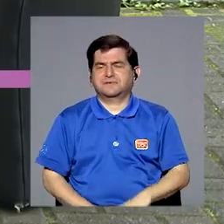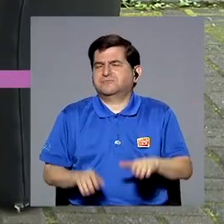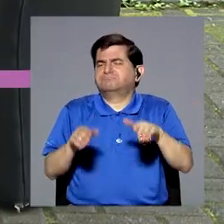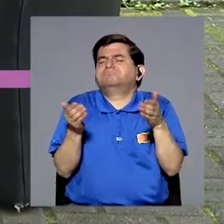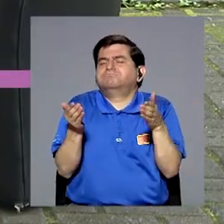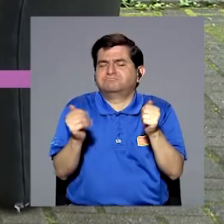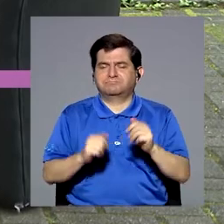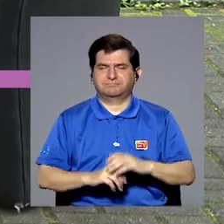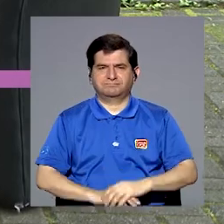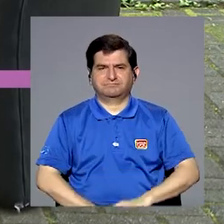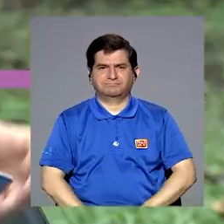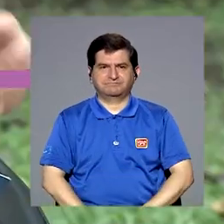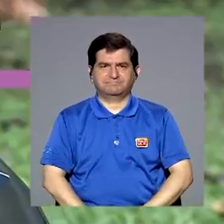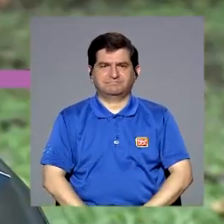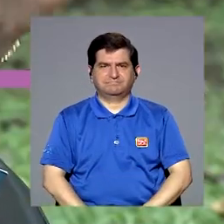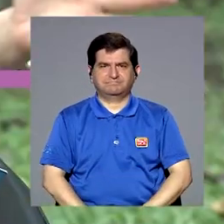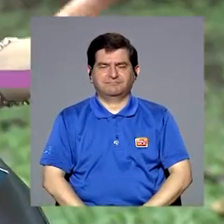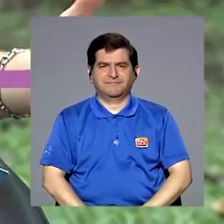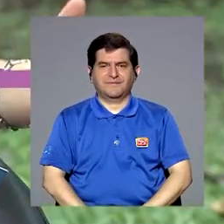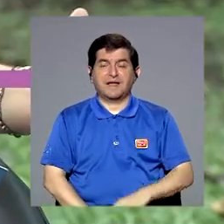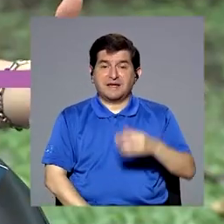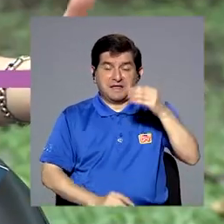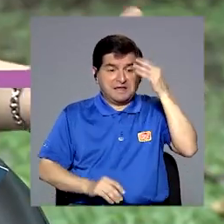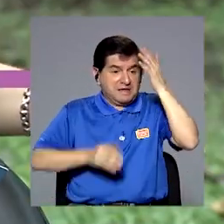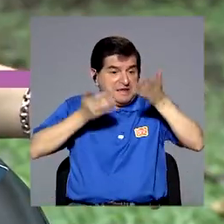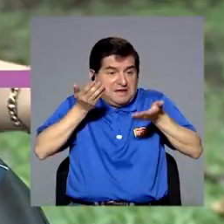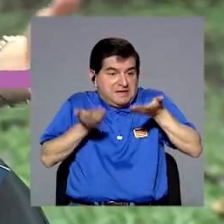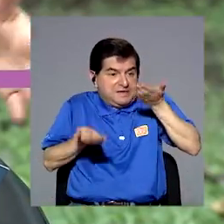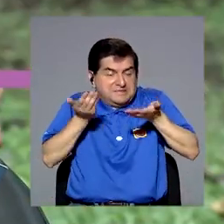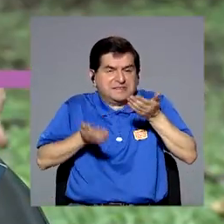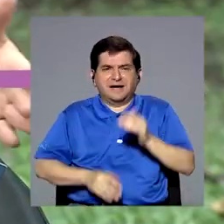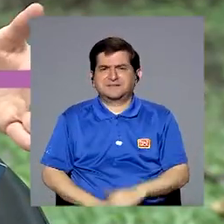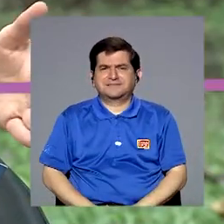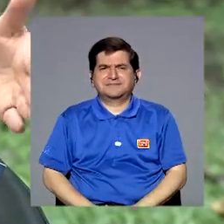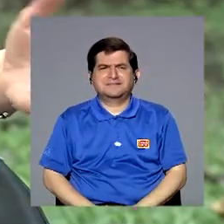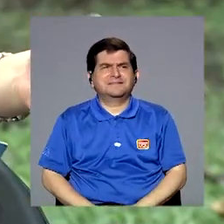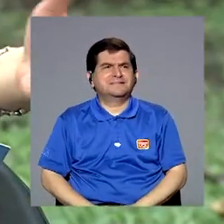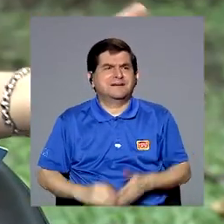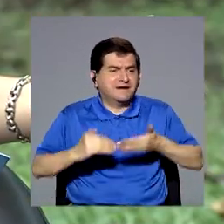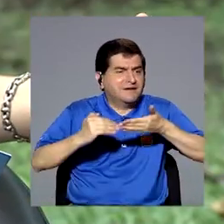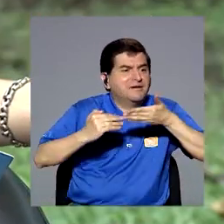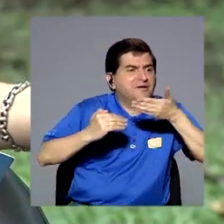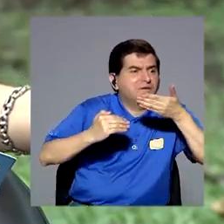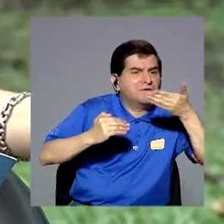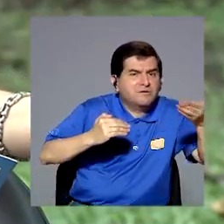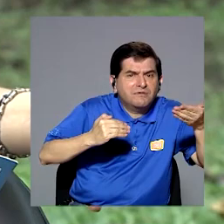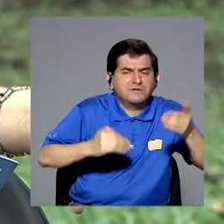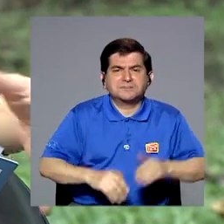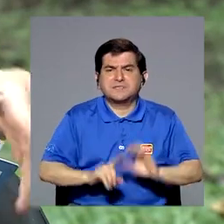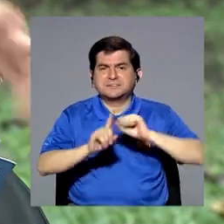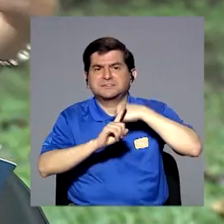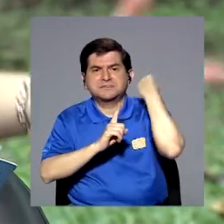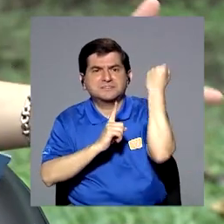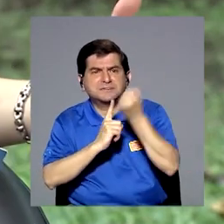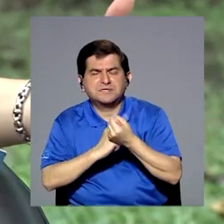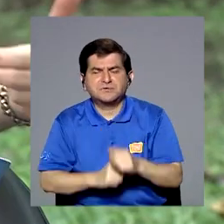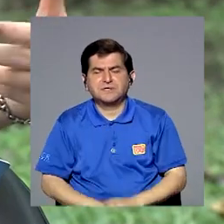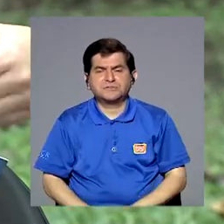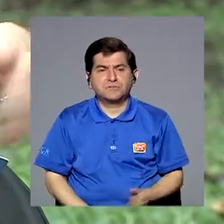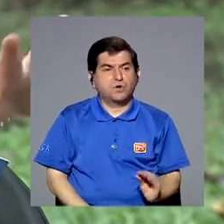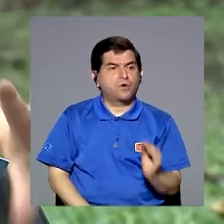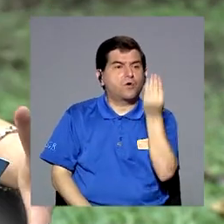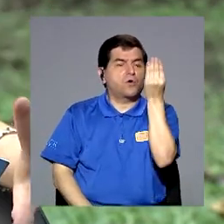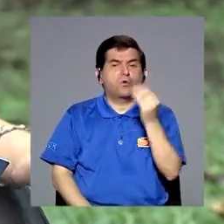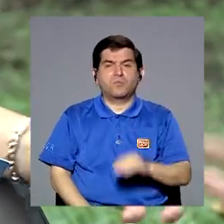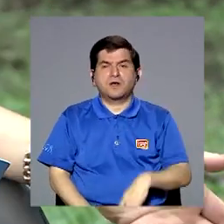Exactamente. Ok, y a ver, me imagino que habrá casos, ¿verdad?, donde los chicos se ven frente a la